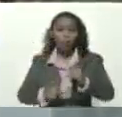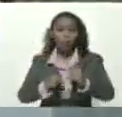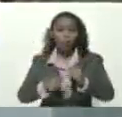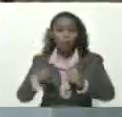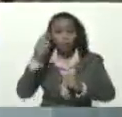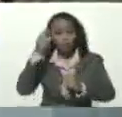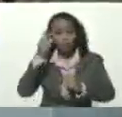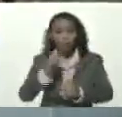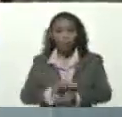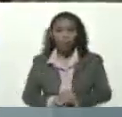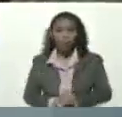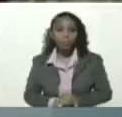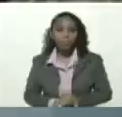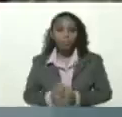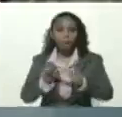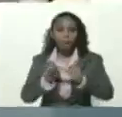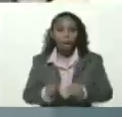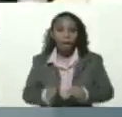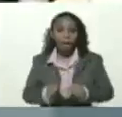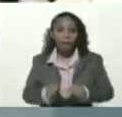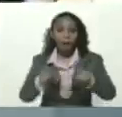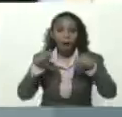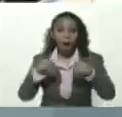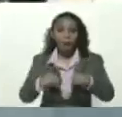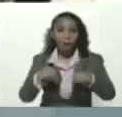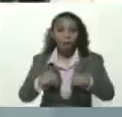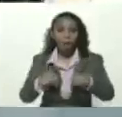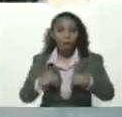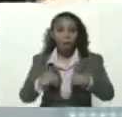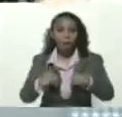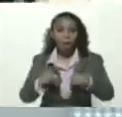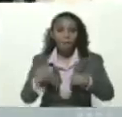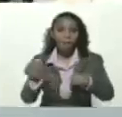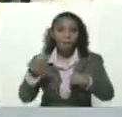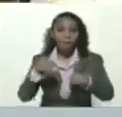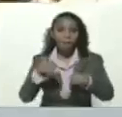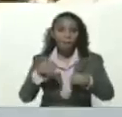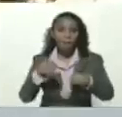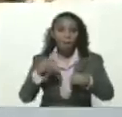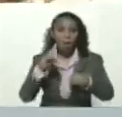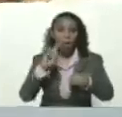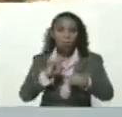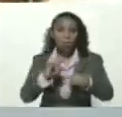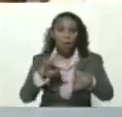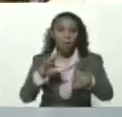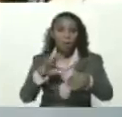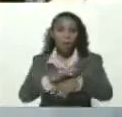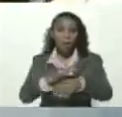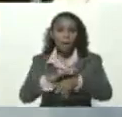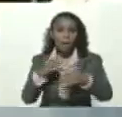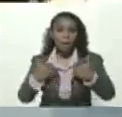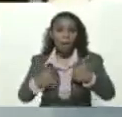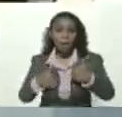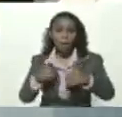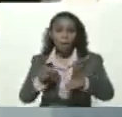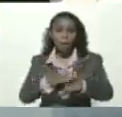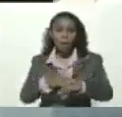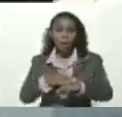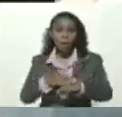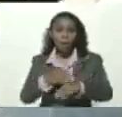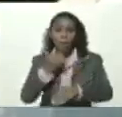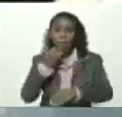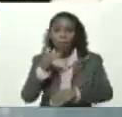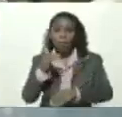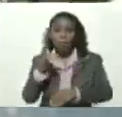días. Quedan el día de hoy, más lunes, martes, miércoles y jueves la semana que